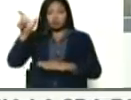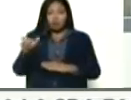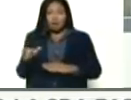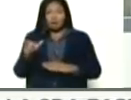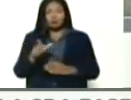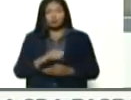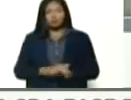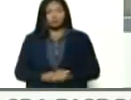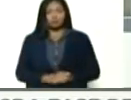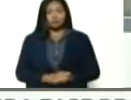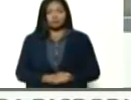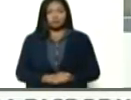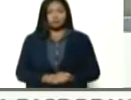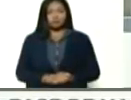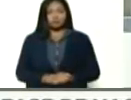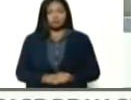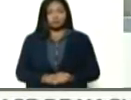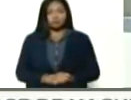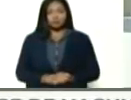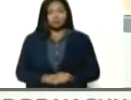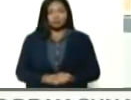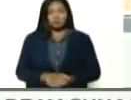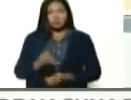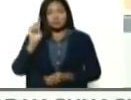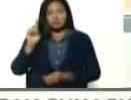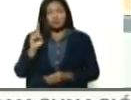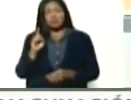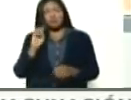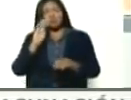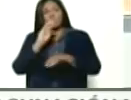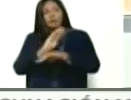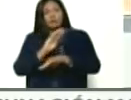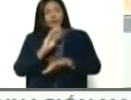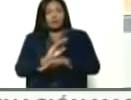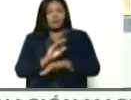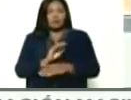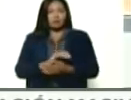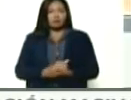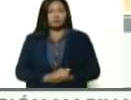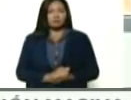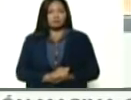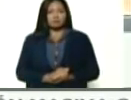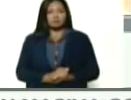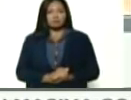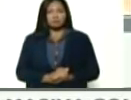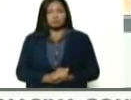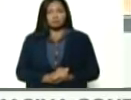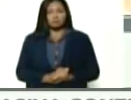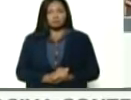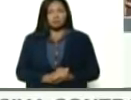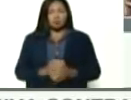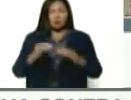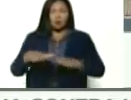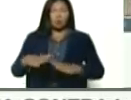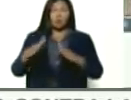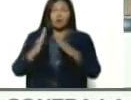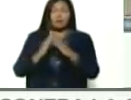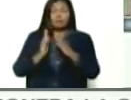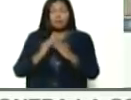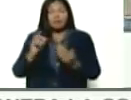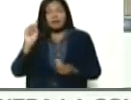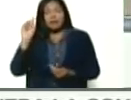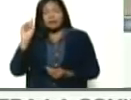venezolanas con los necesarios cuidados con las cuarentenas necesarias